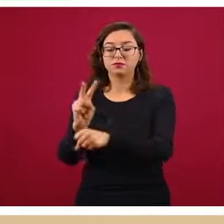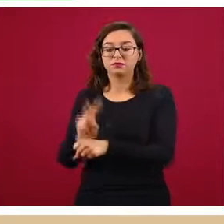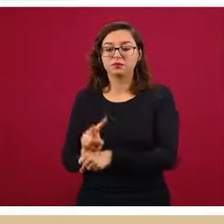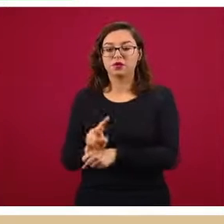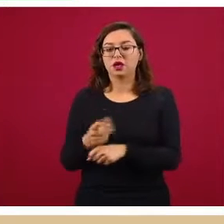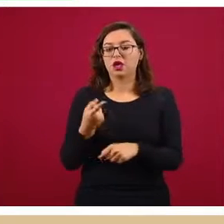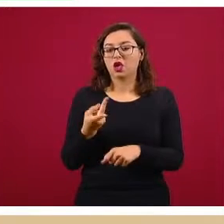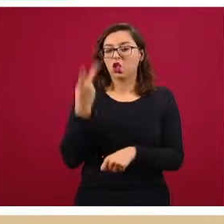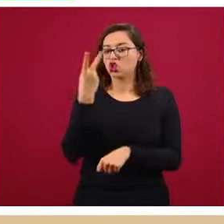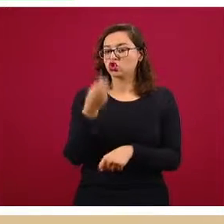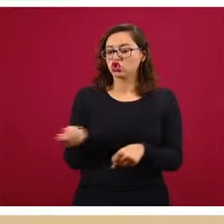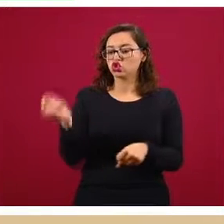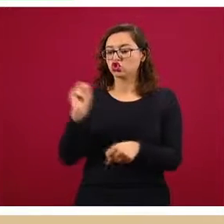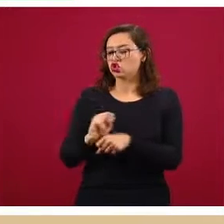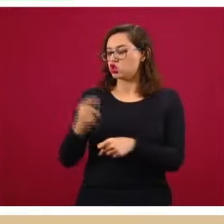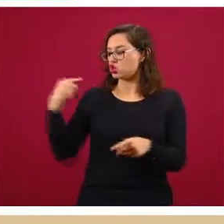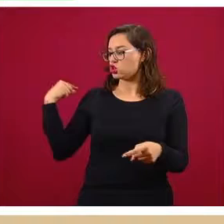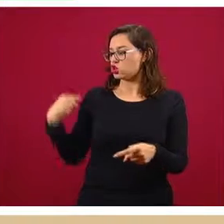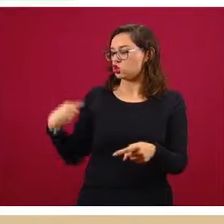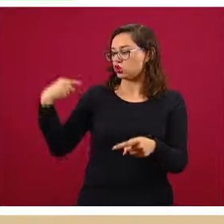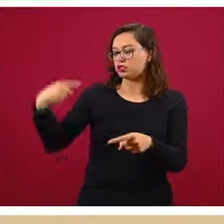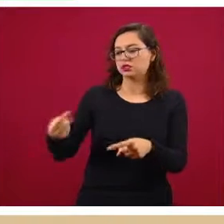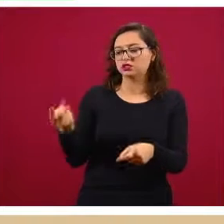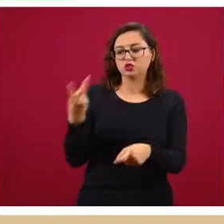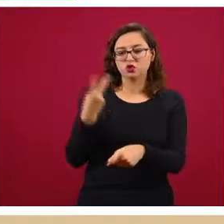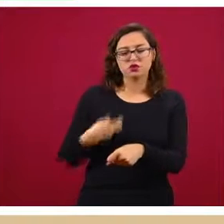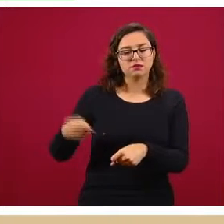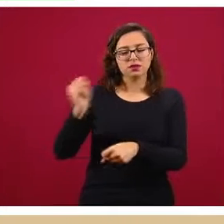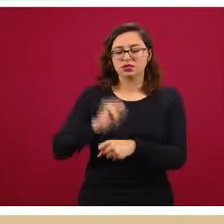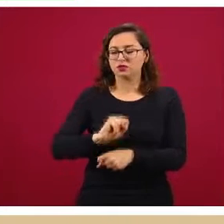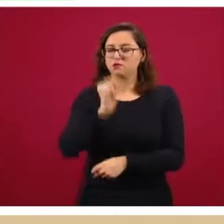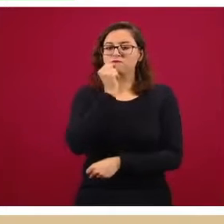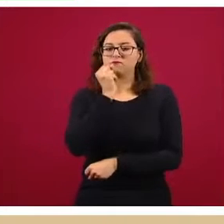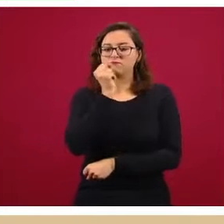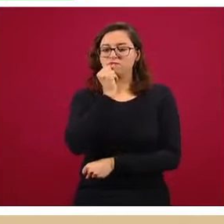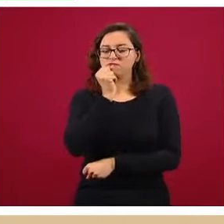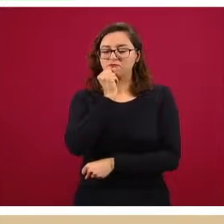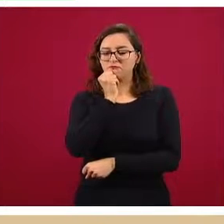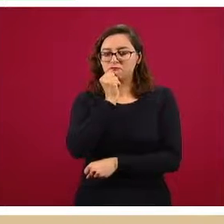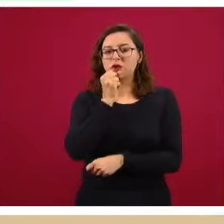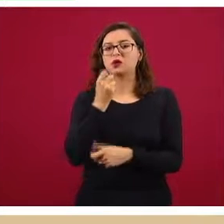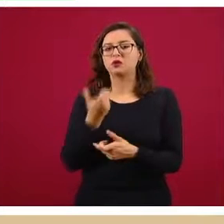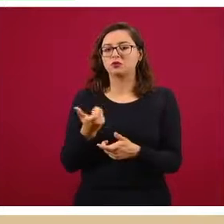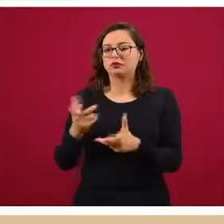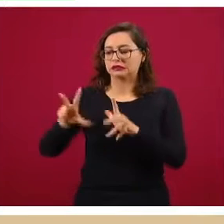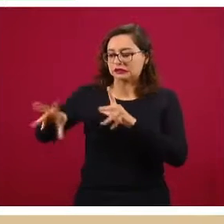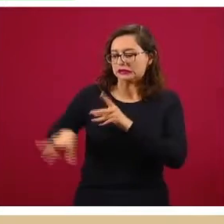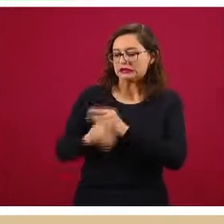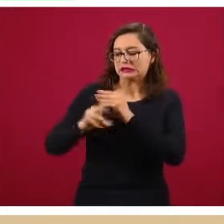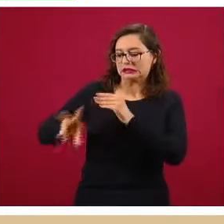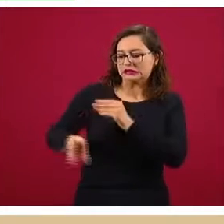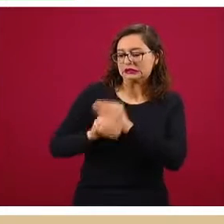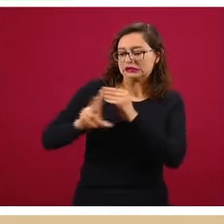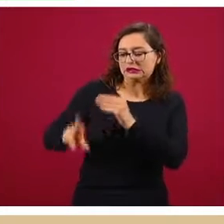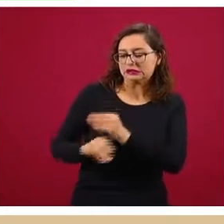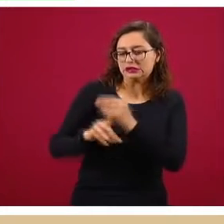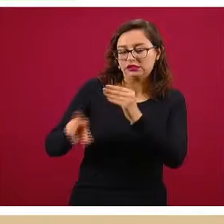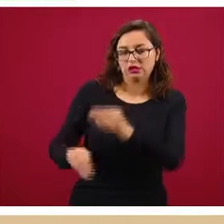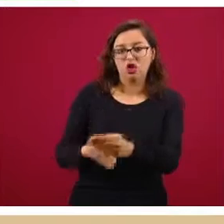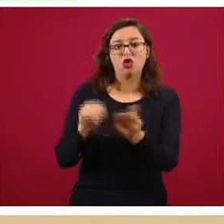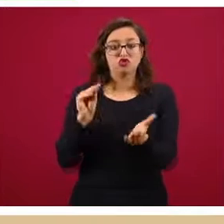las últimas 2 semanas, porque es un periodo de inestabilidad de los datos, en la medida en que se siguen incorporando resultados del laboratorio